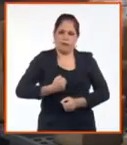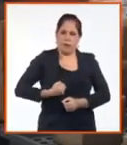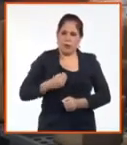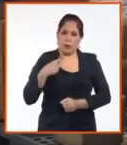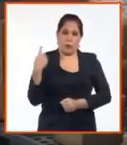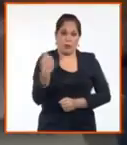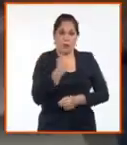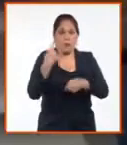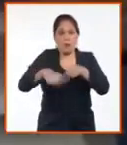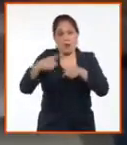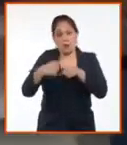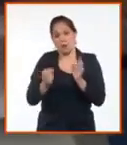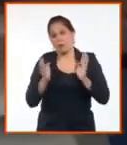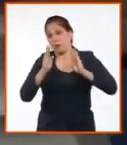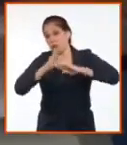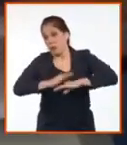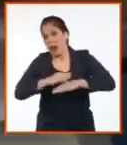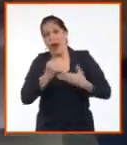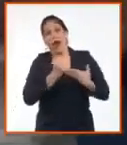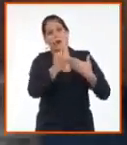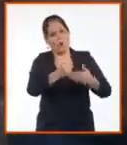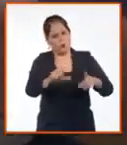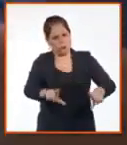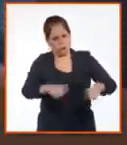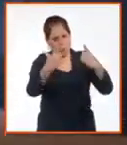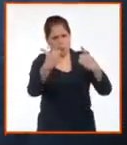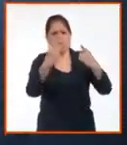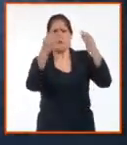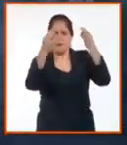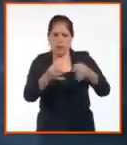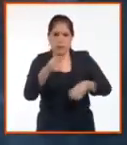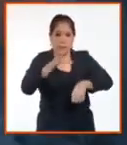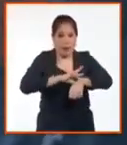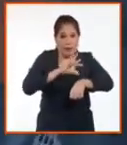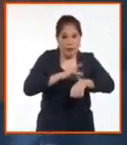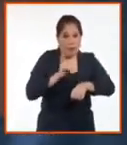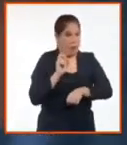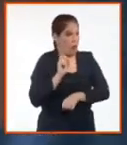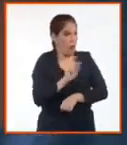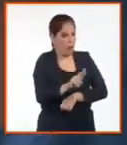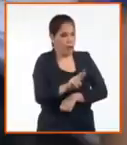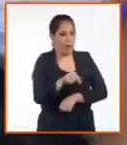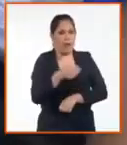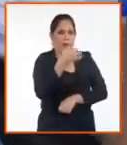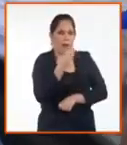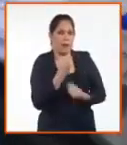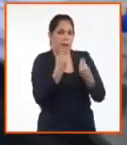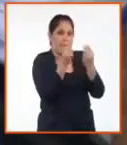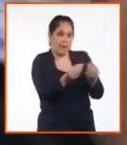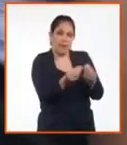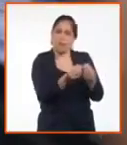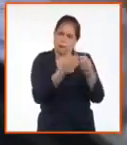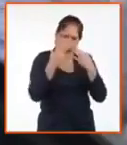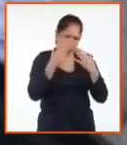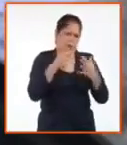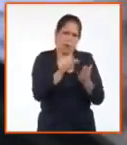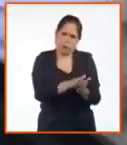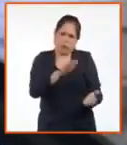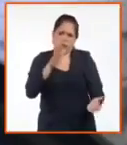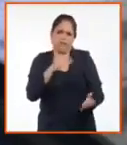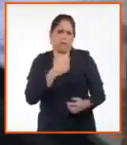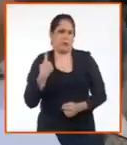son escasos ayudar y cumplir con cada enfermo en el menor tiempo posible se vuelve un compromiso mayor